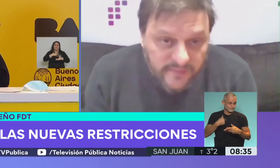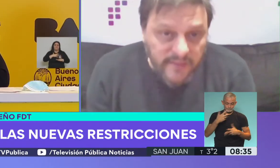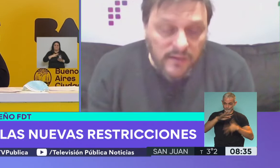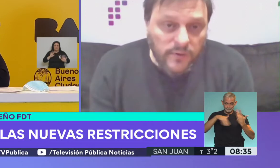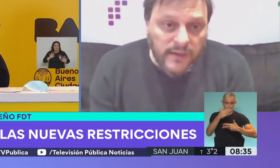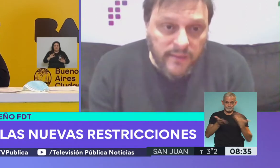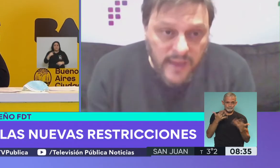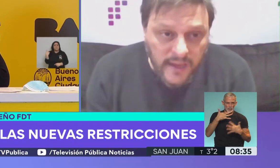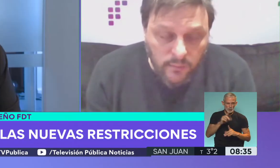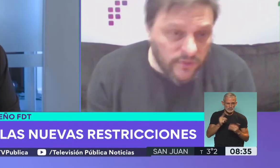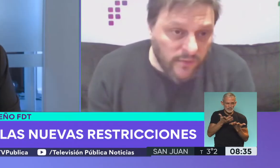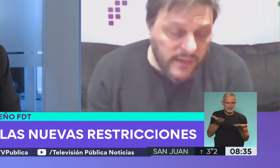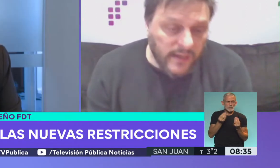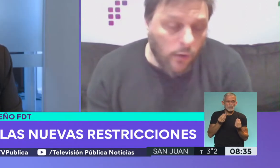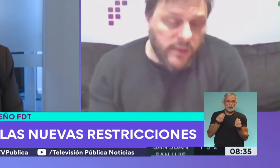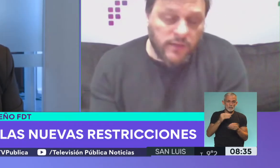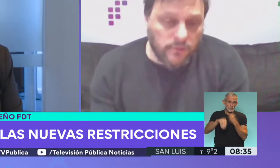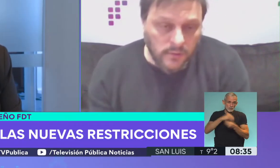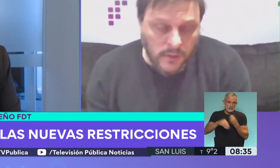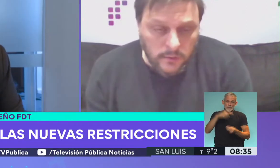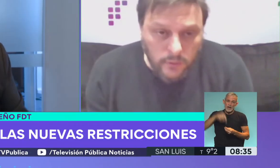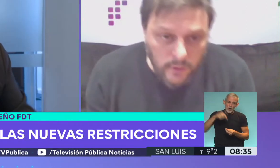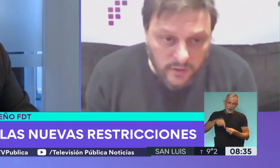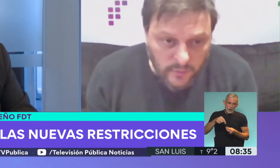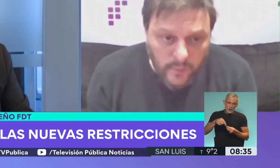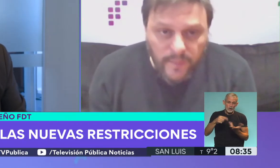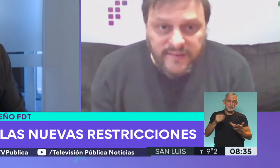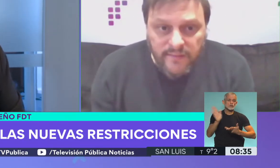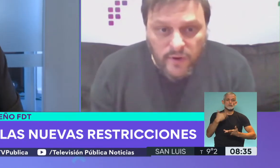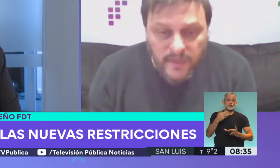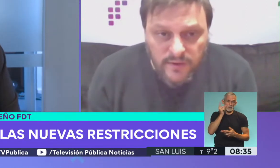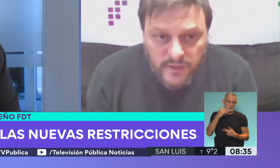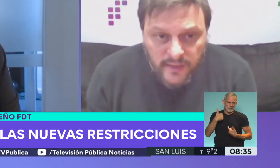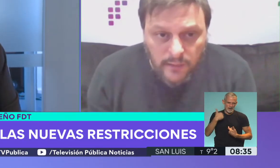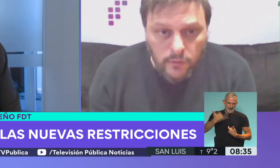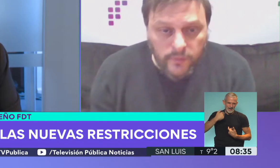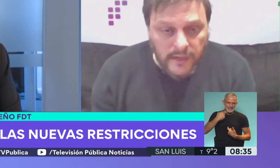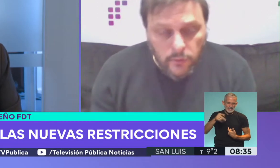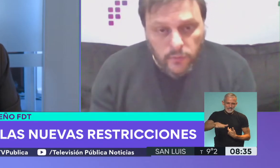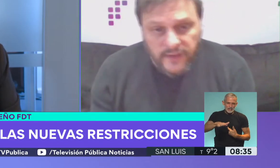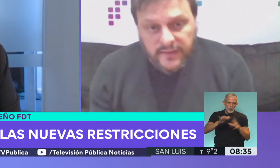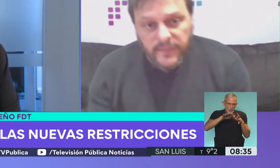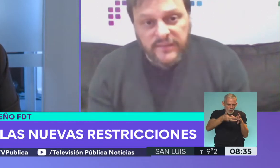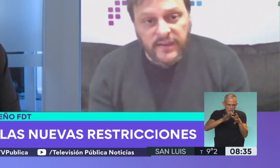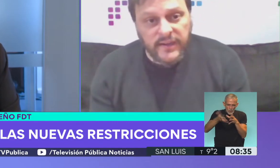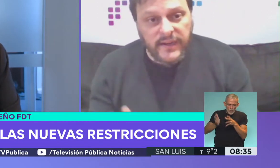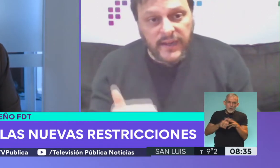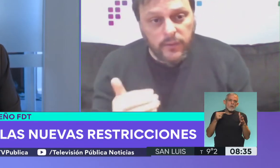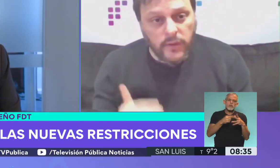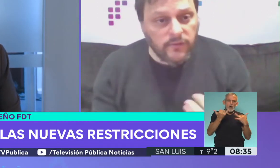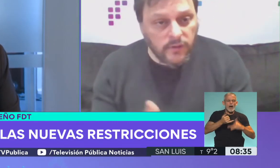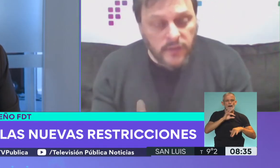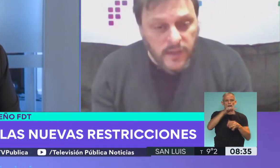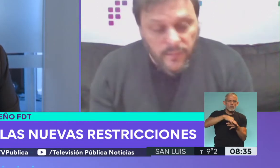berenjenal incomprensible, porque la verdad es que hay muchas familias, hoy de hecho, todos los que somos papás, sabemos que las mayorías de las burbujas se pinchan y